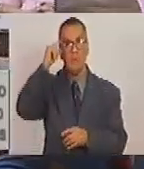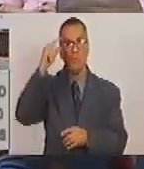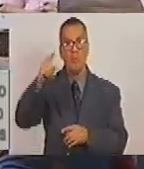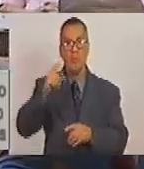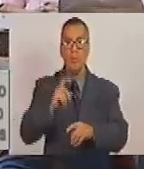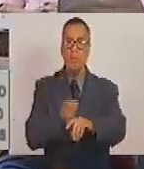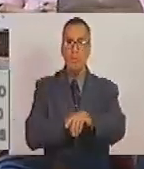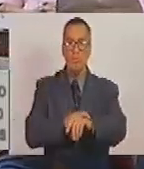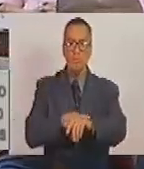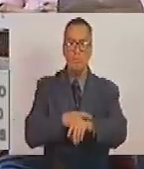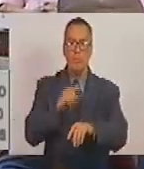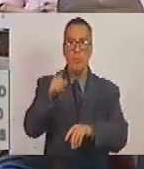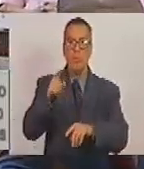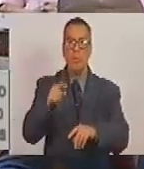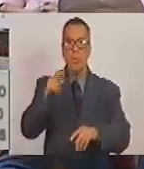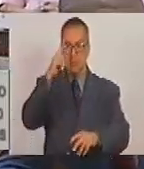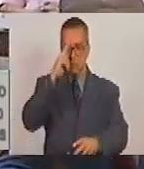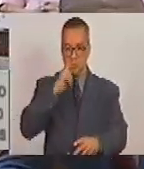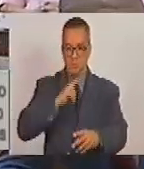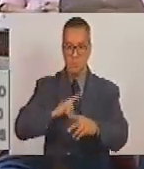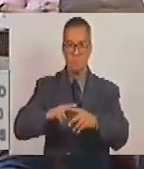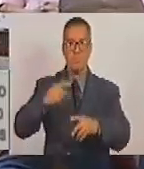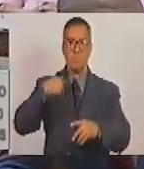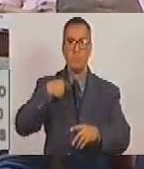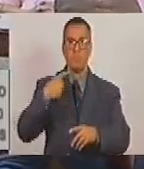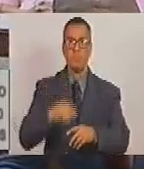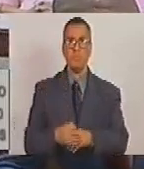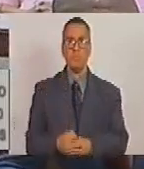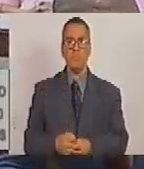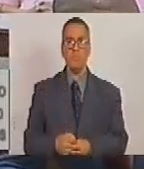carácter honorable.